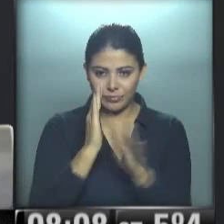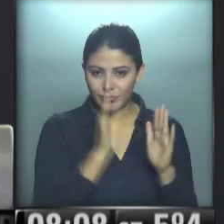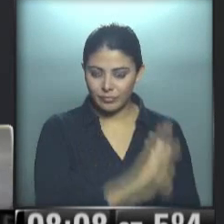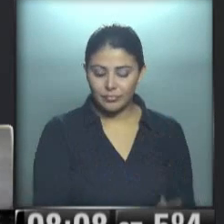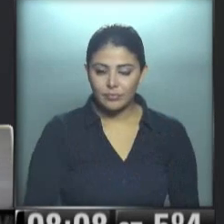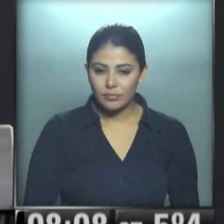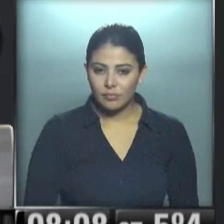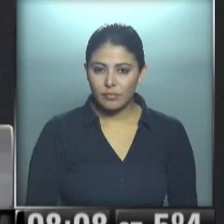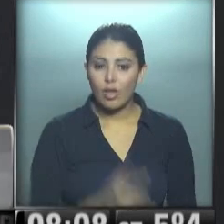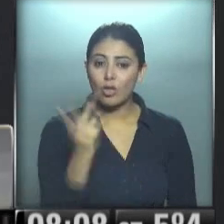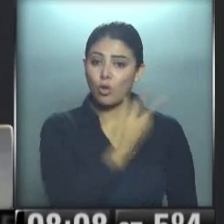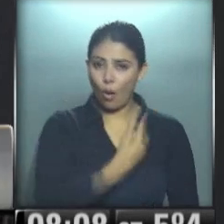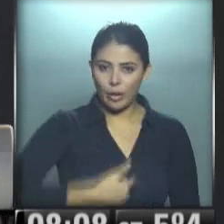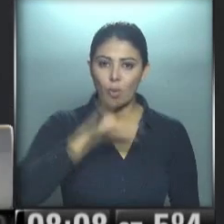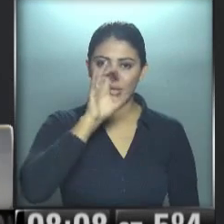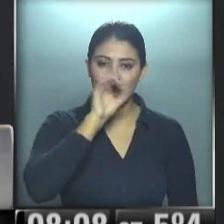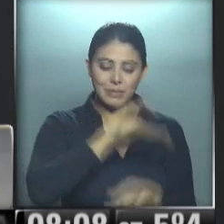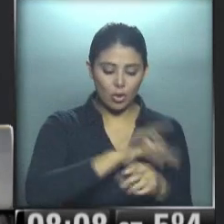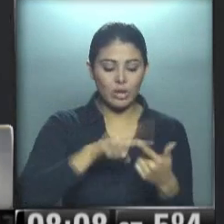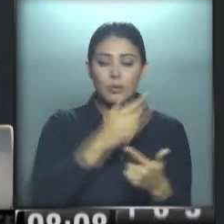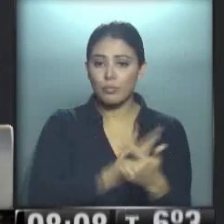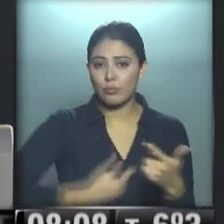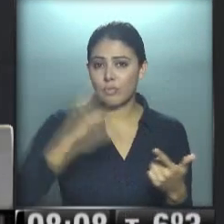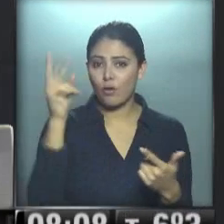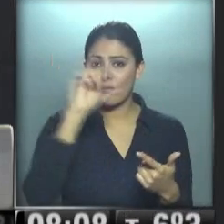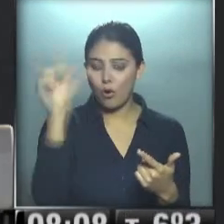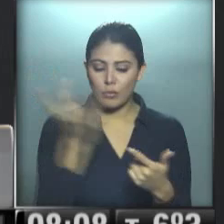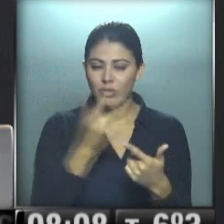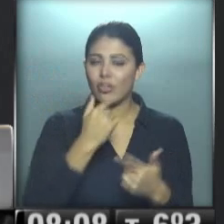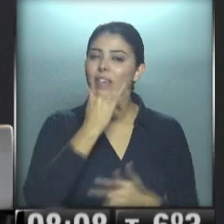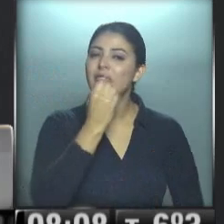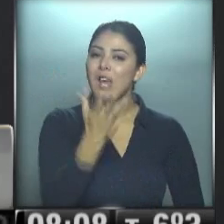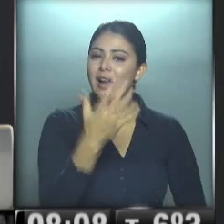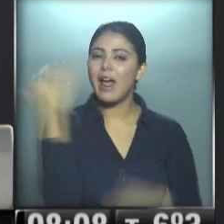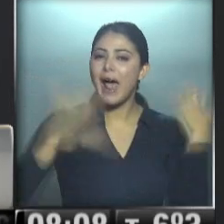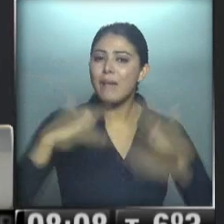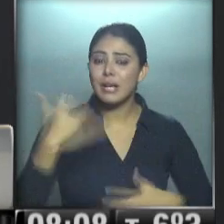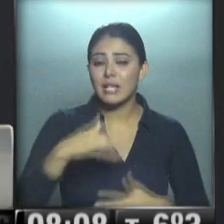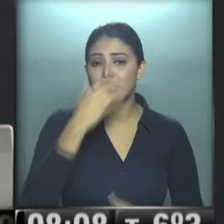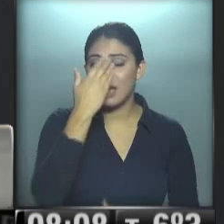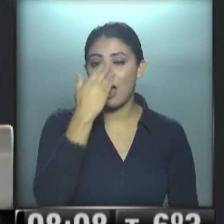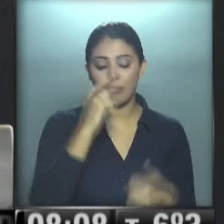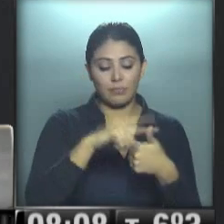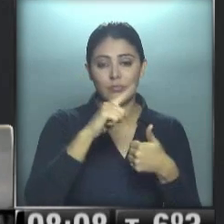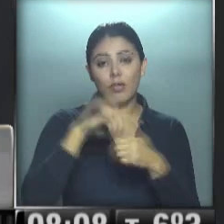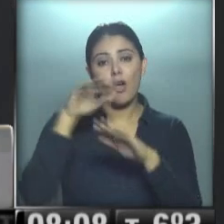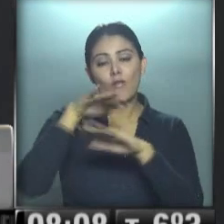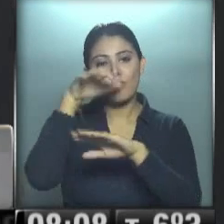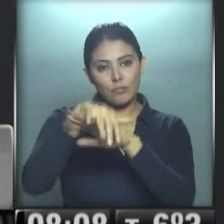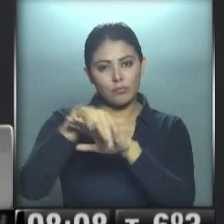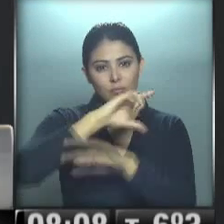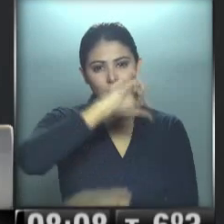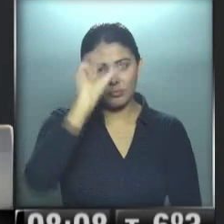tanto ambos gobiernos de la provincia de misiones y de formosa han declarado la zona de emergencia en el caso de la provincia de formosa a través del decreto